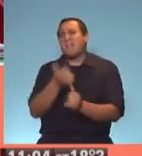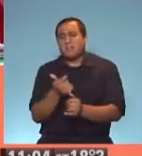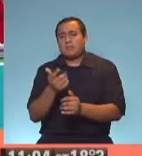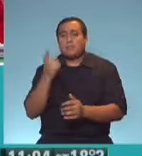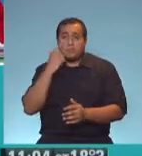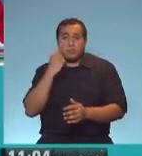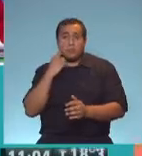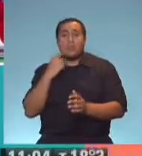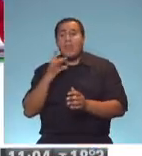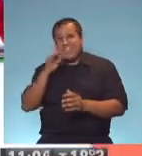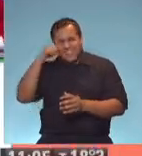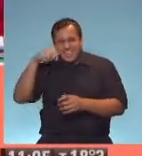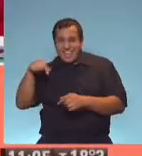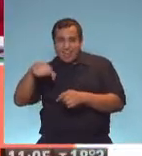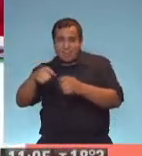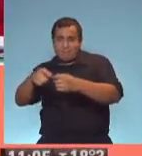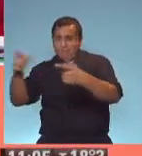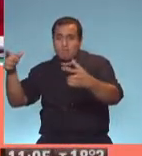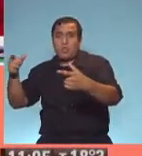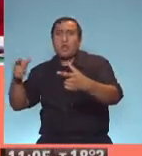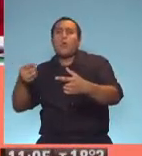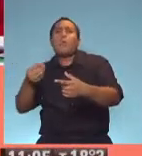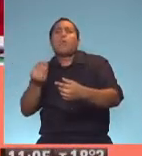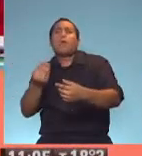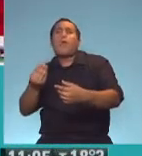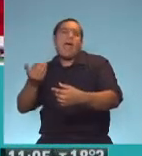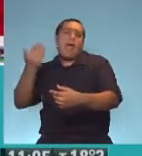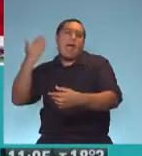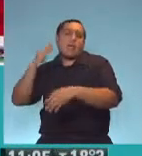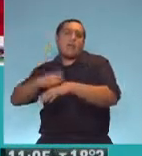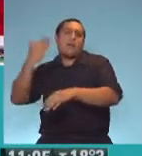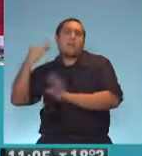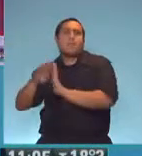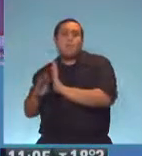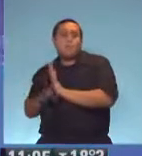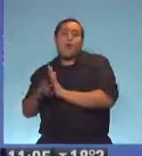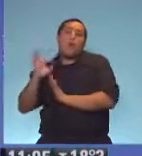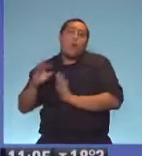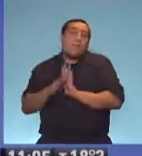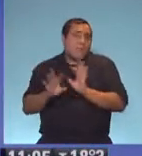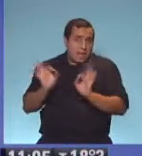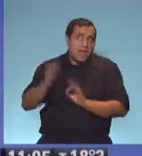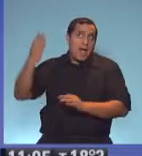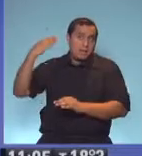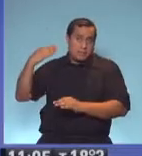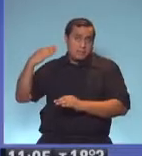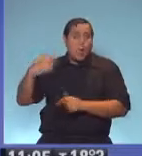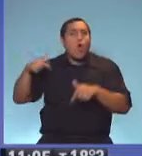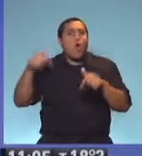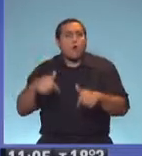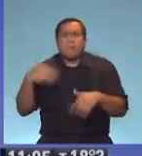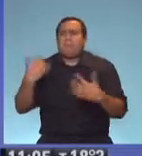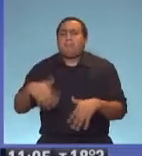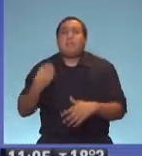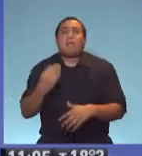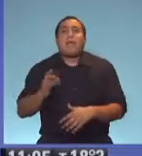ver con la consecuencia del dengue hoy son las medidas que se tomaron o no se tomaron hace muchos meses atrás. Exactamente, exactamente. Hoy estamos complicados porque quizás un